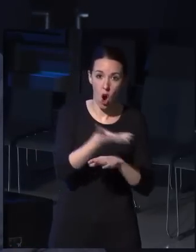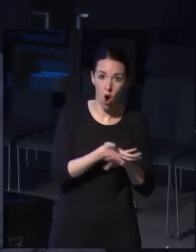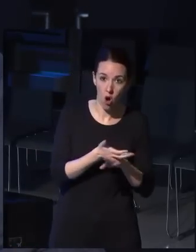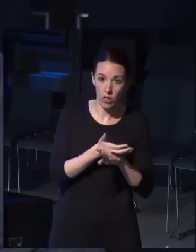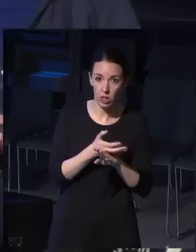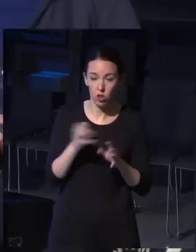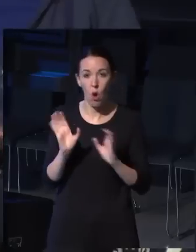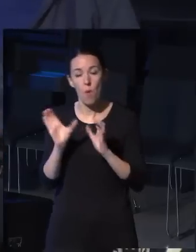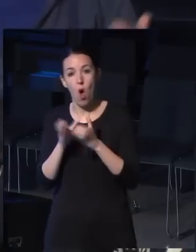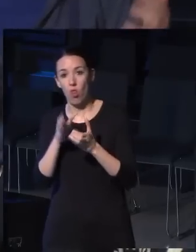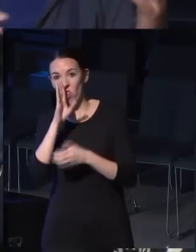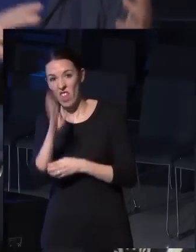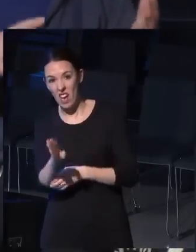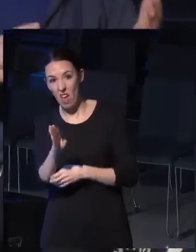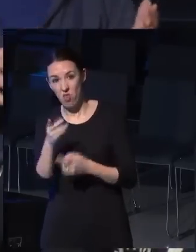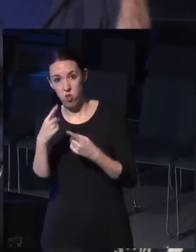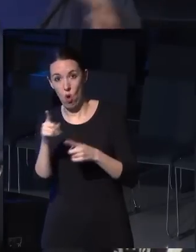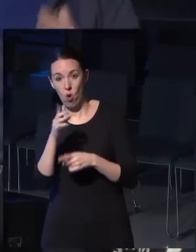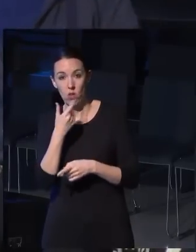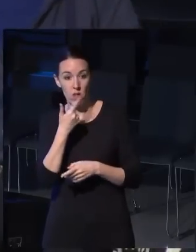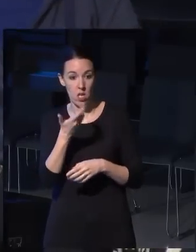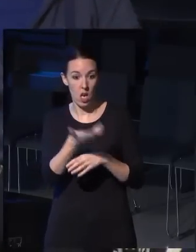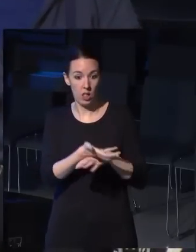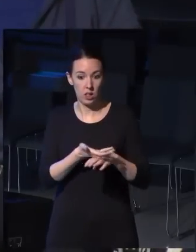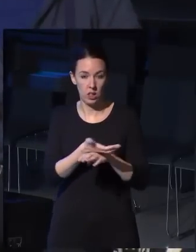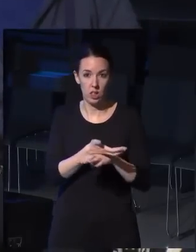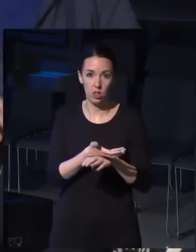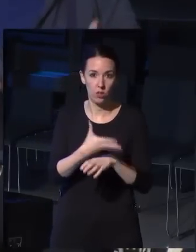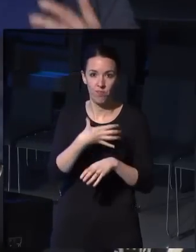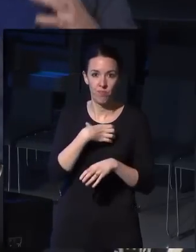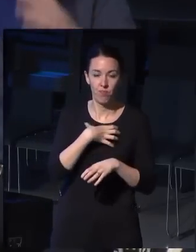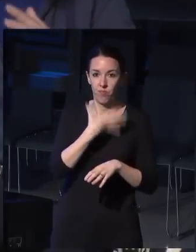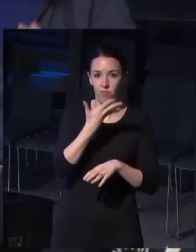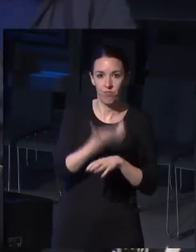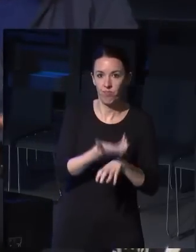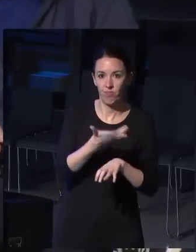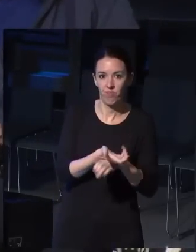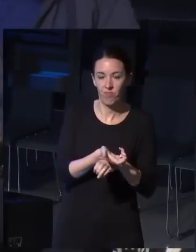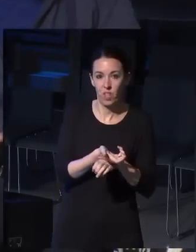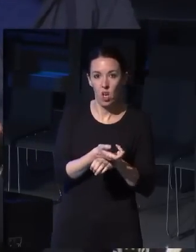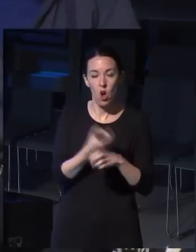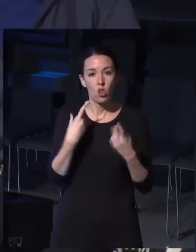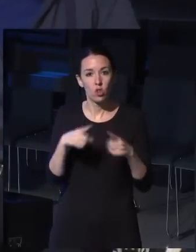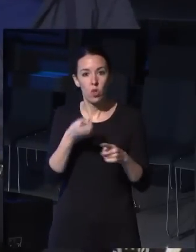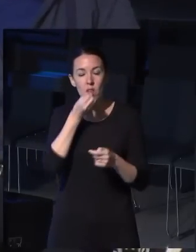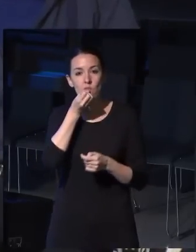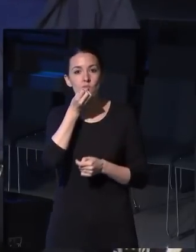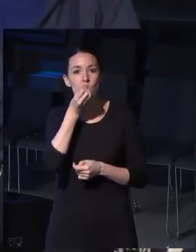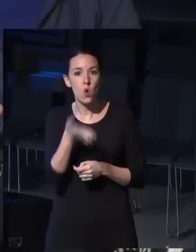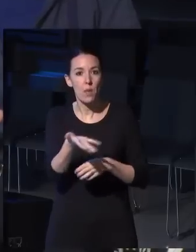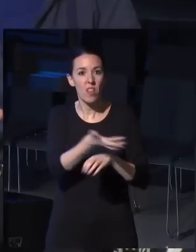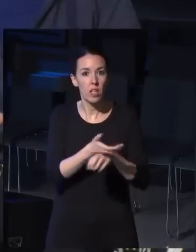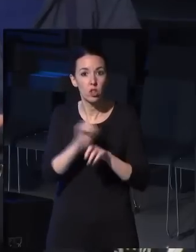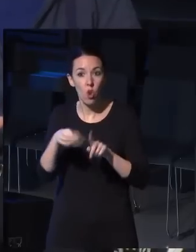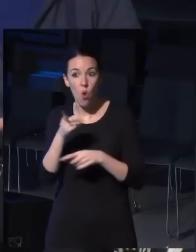más. Claro. Que digas, qué grupo más bueno, pero en el disco no han sabido captar eso. Pero cuando el grupo suena demasiado bien en el disco y luego